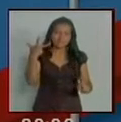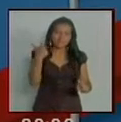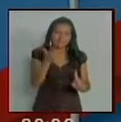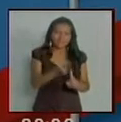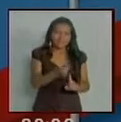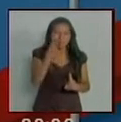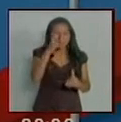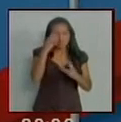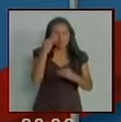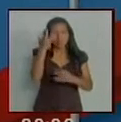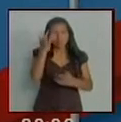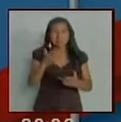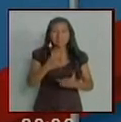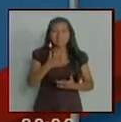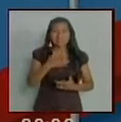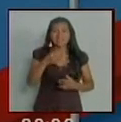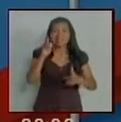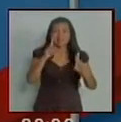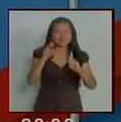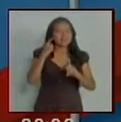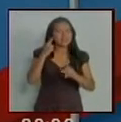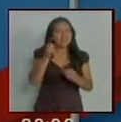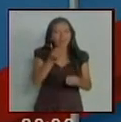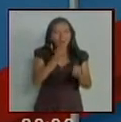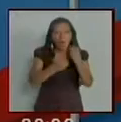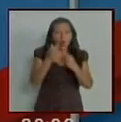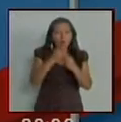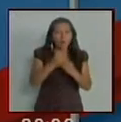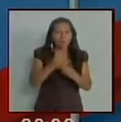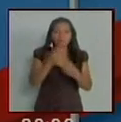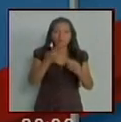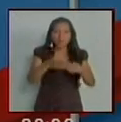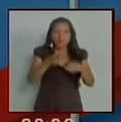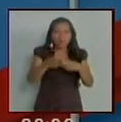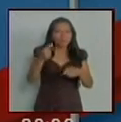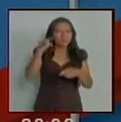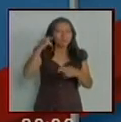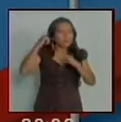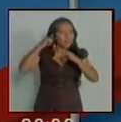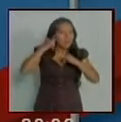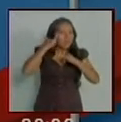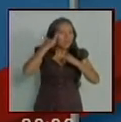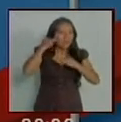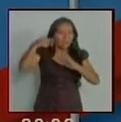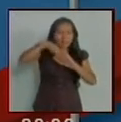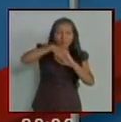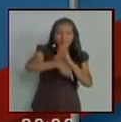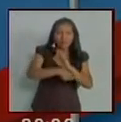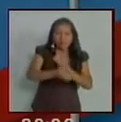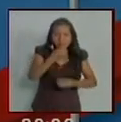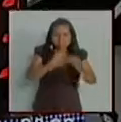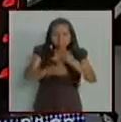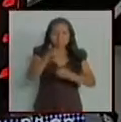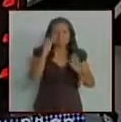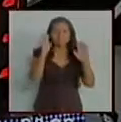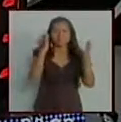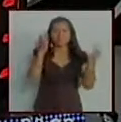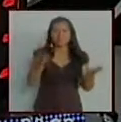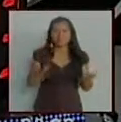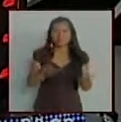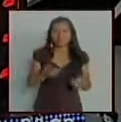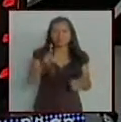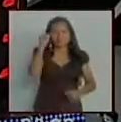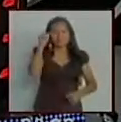por sentir una cosa que te está comiendo por dentro, porque además se alimentan estas larvas de mosca. Es horrible, es horrible. Es una de las